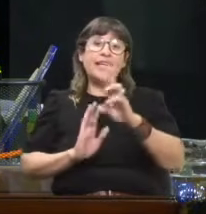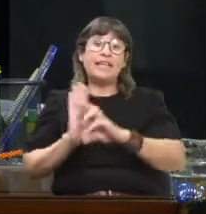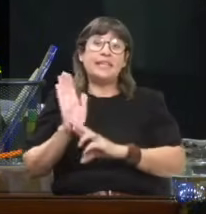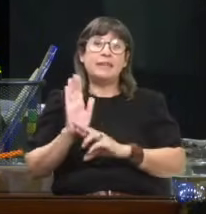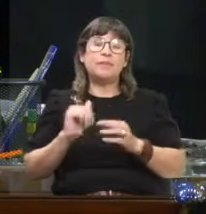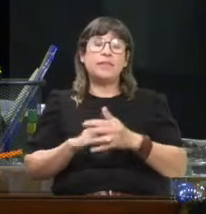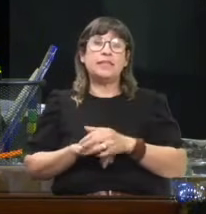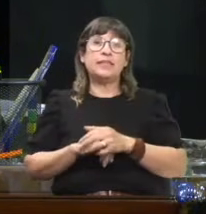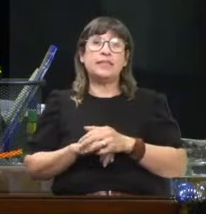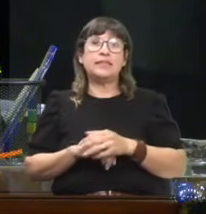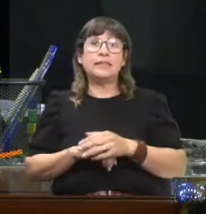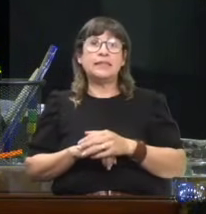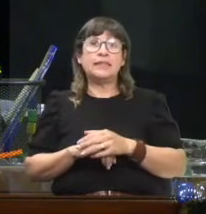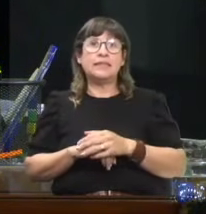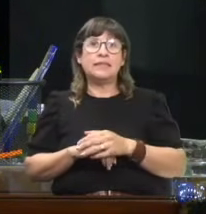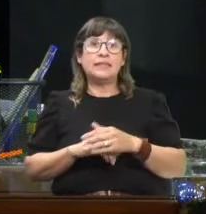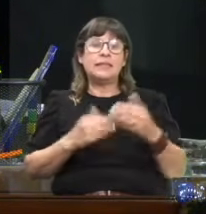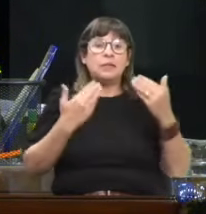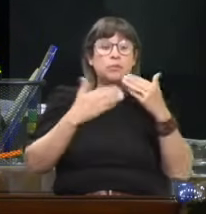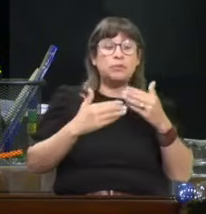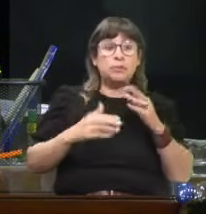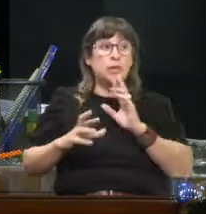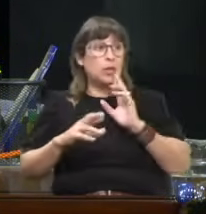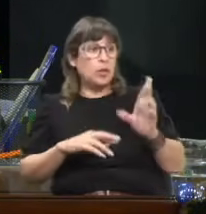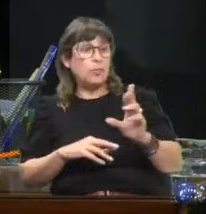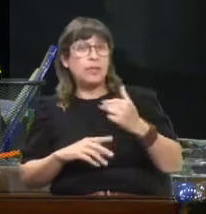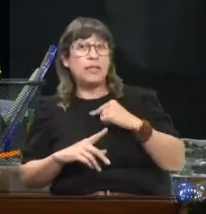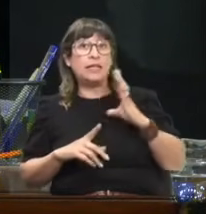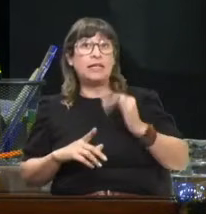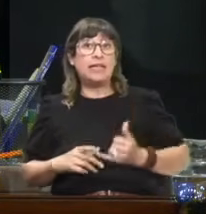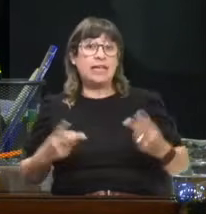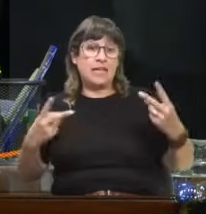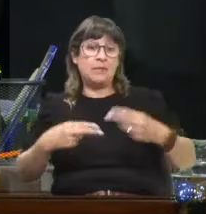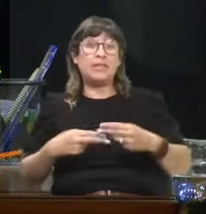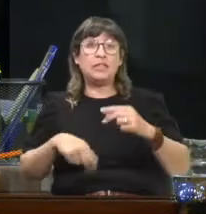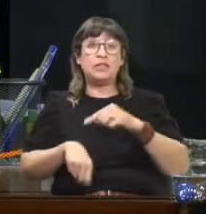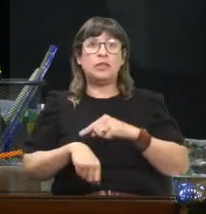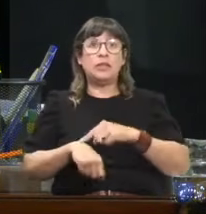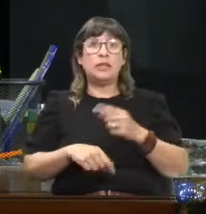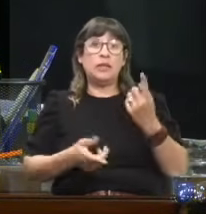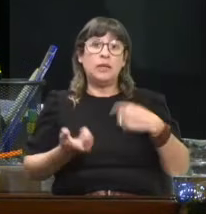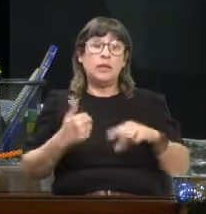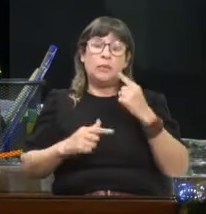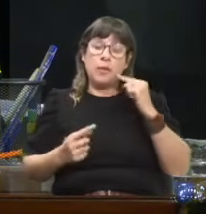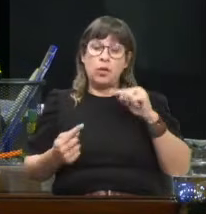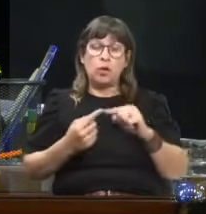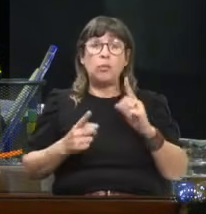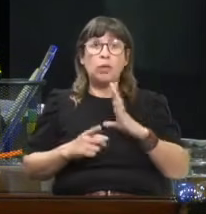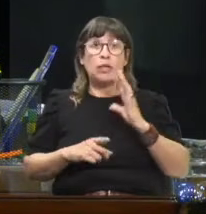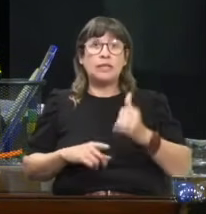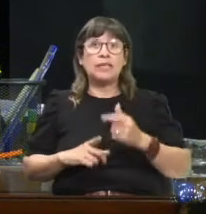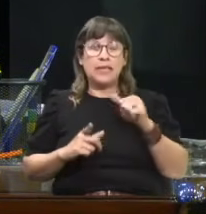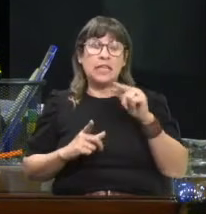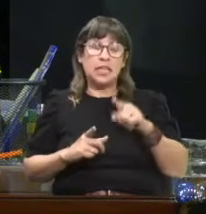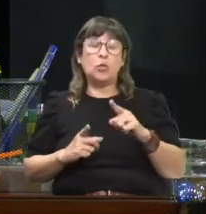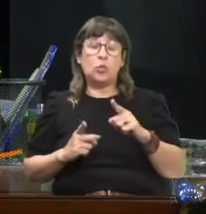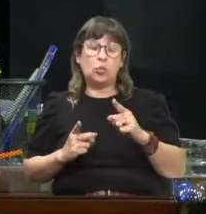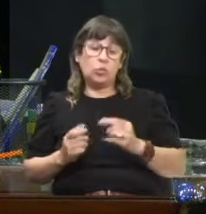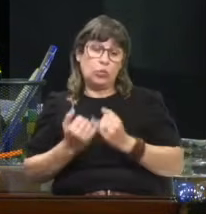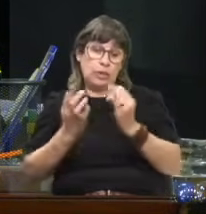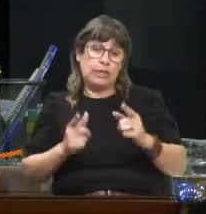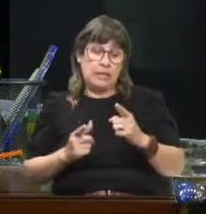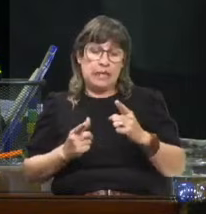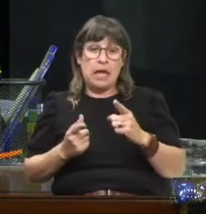ni interpelante ni interpelada tienen limitación de tiempo, pero con el objetivo de tener una sesión dinámica, habíamos